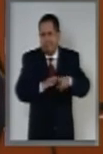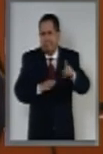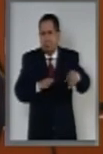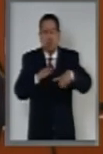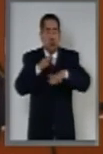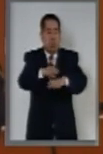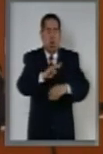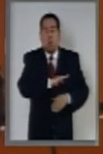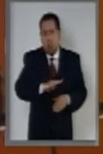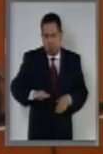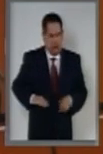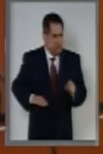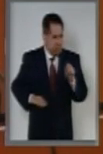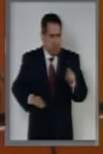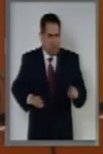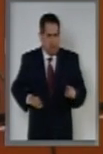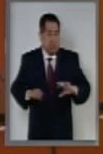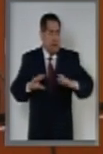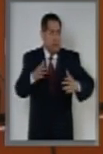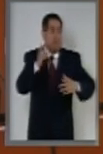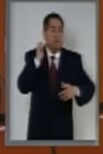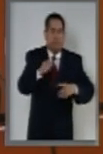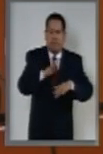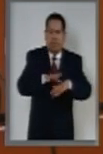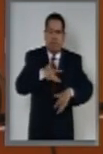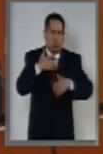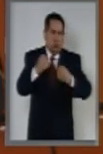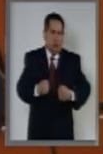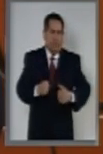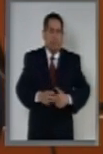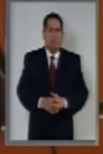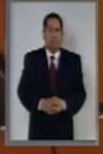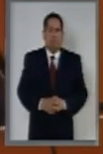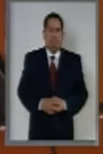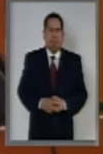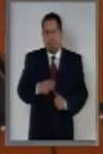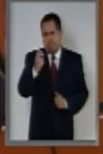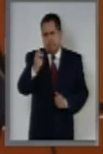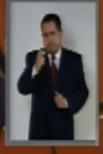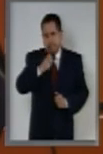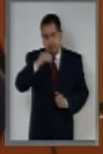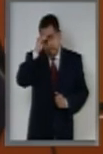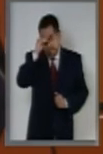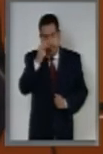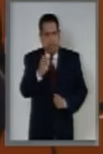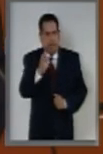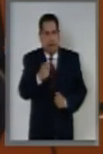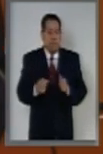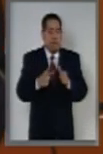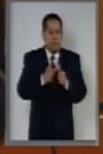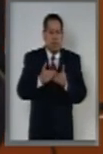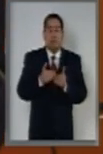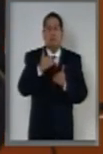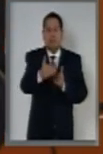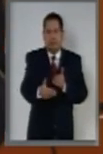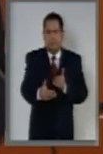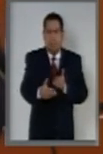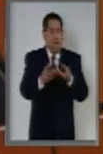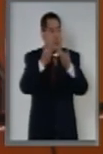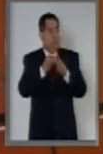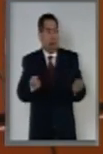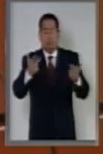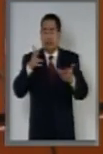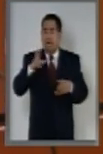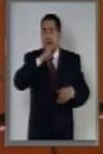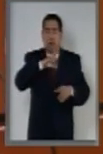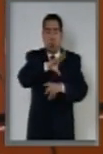los municipios, lo cual da certeza. Por supuesto que este es un primer paso que no va a resolver de la noche a